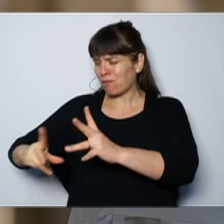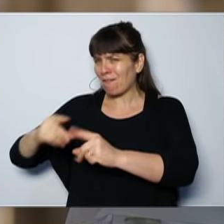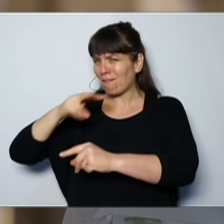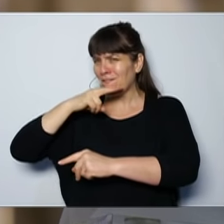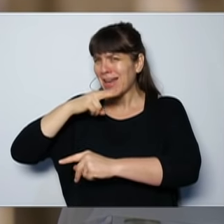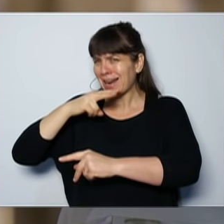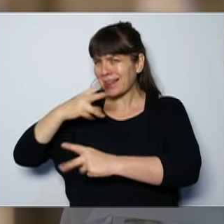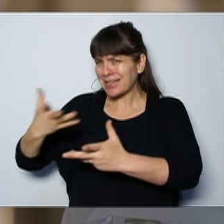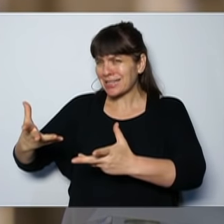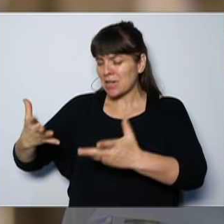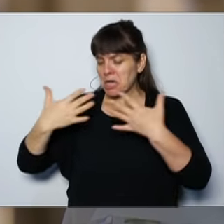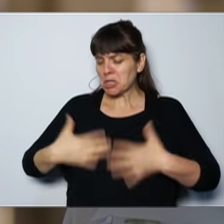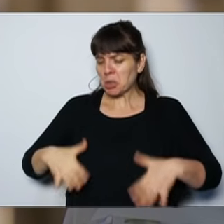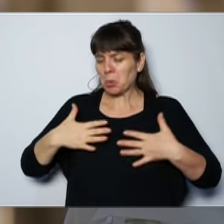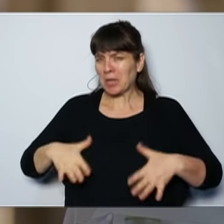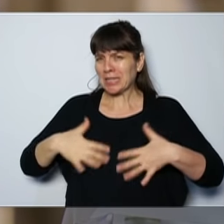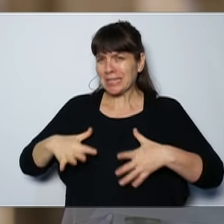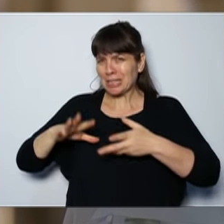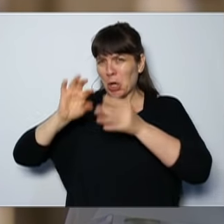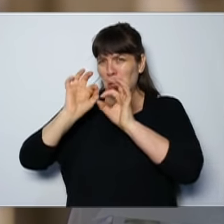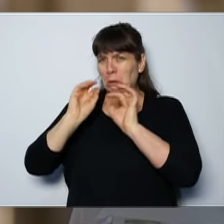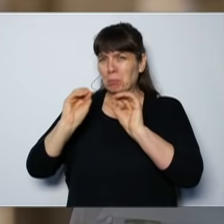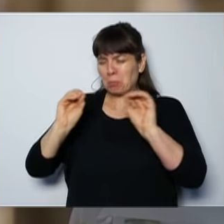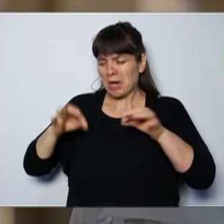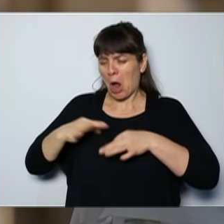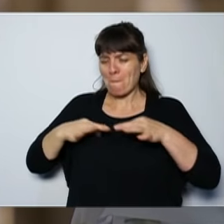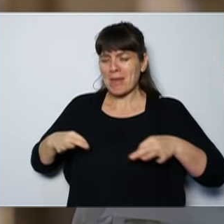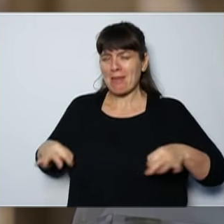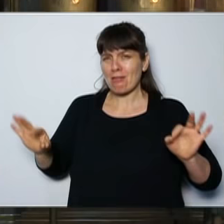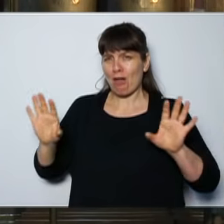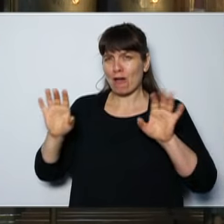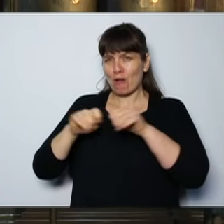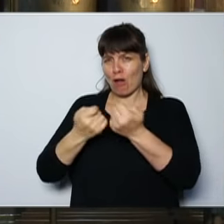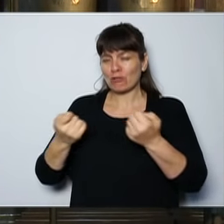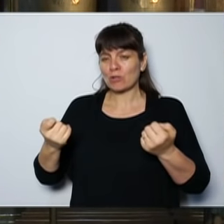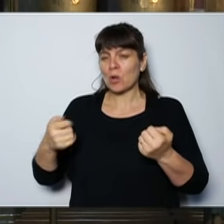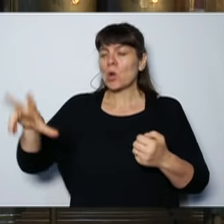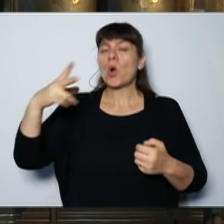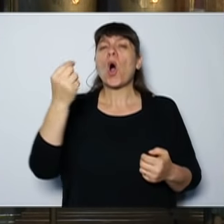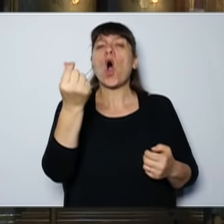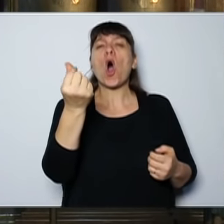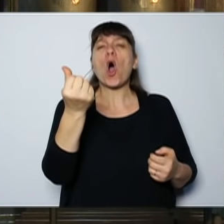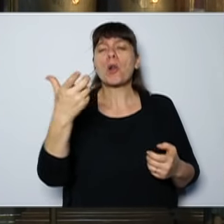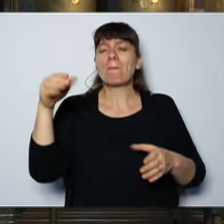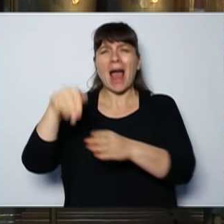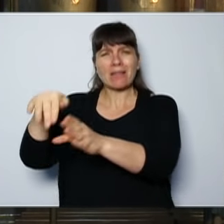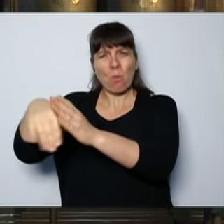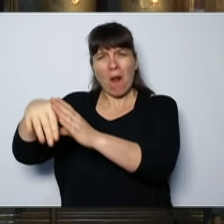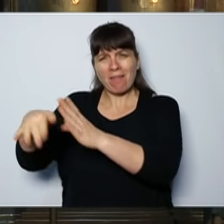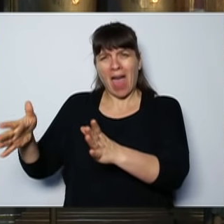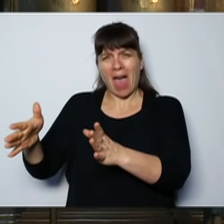echado a perder y sus vestidos están roídos por la polilla. Su oro y su plata se